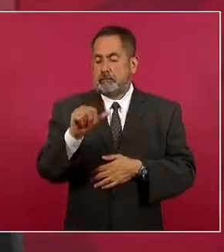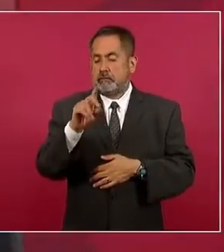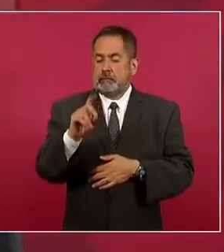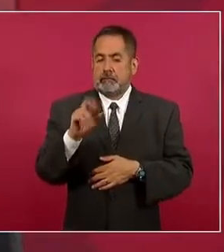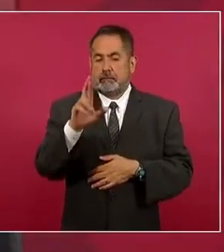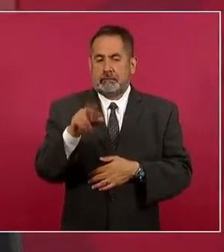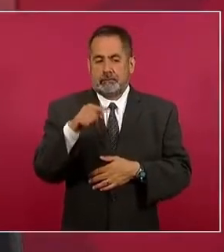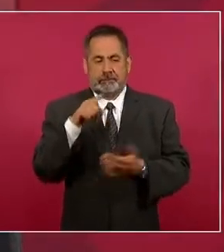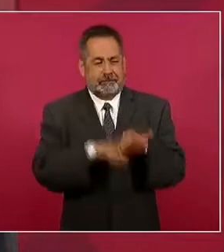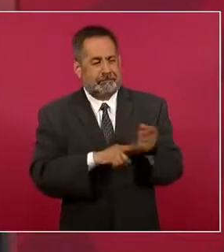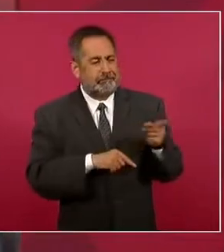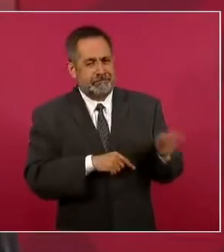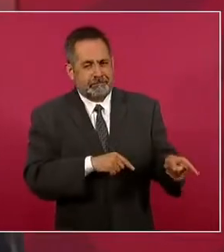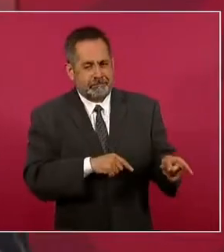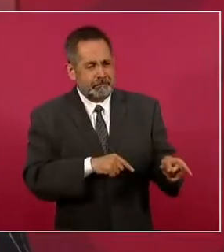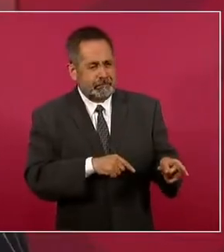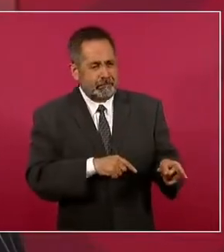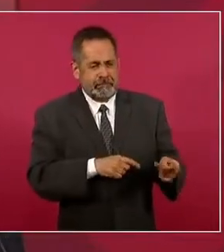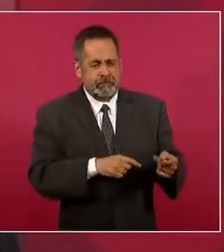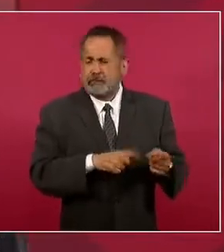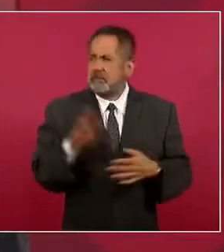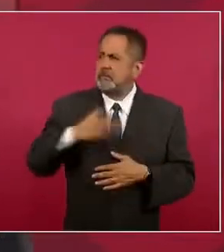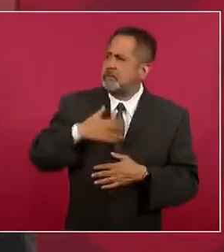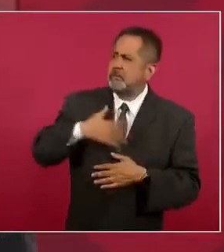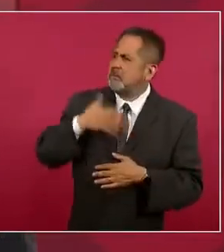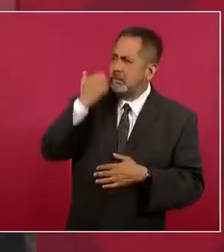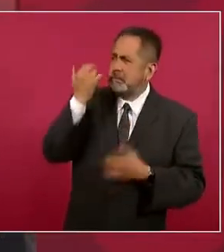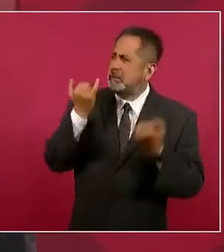eso, mantener el statu quo,